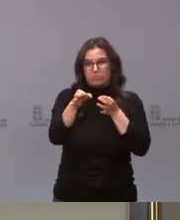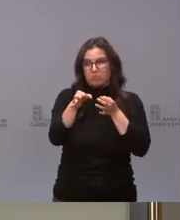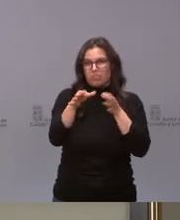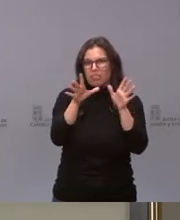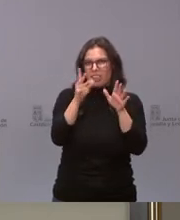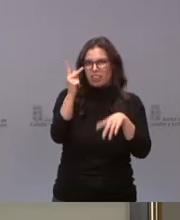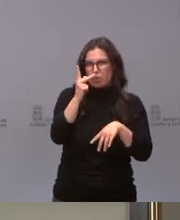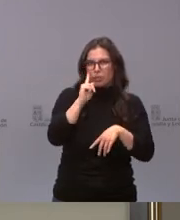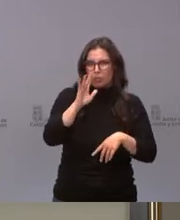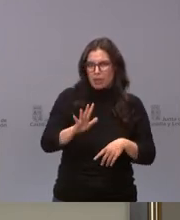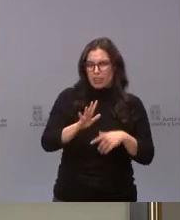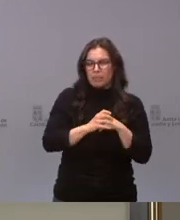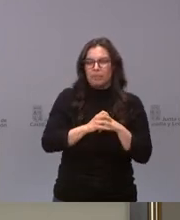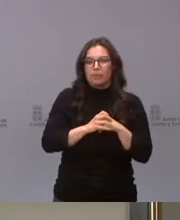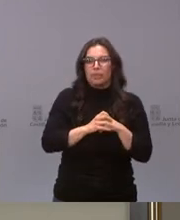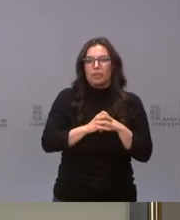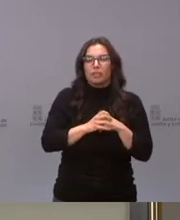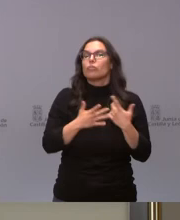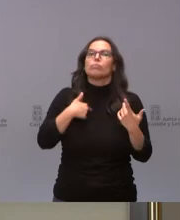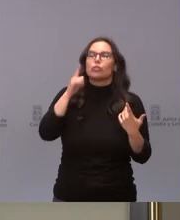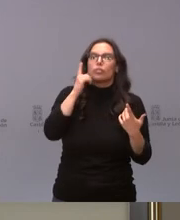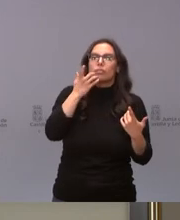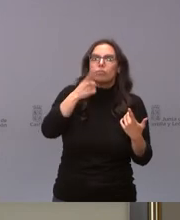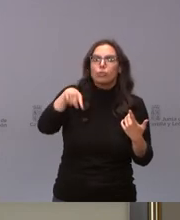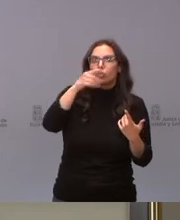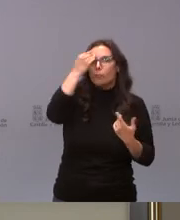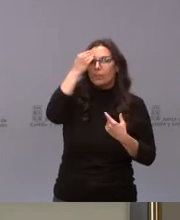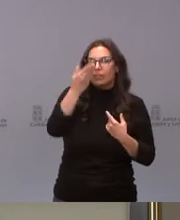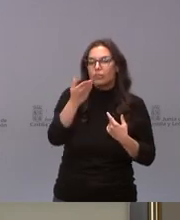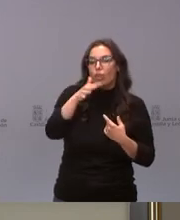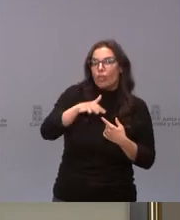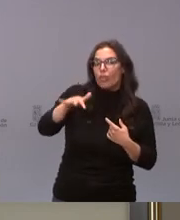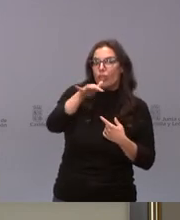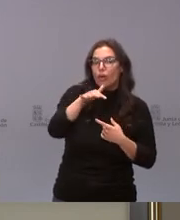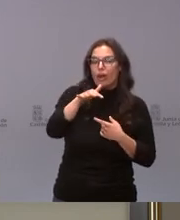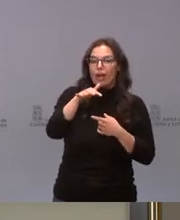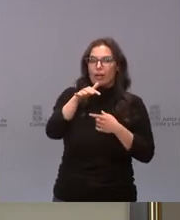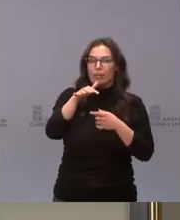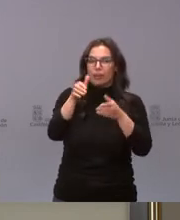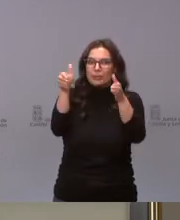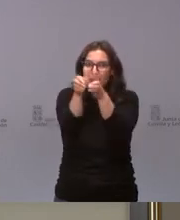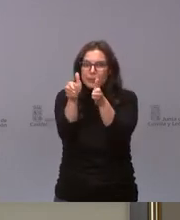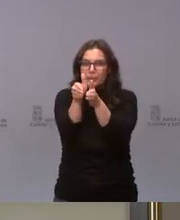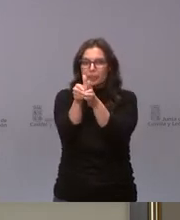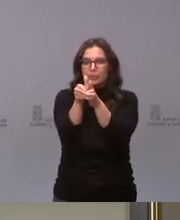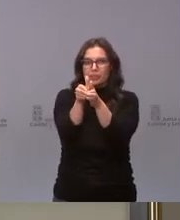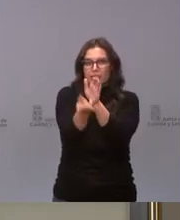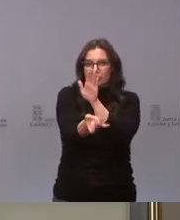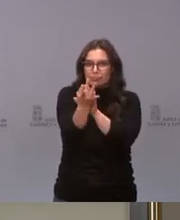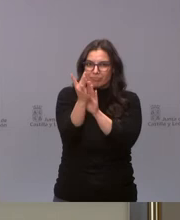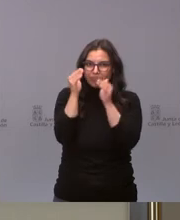10 kilómetros. No sé si se plantean confinar pues por estas zonas más pequeñas donde se registren